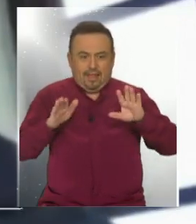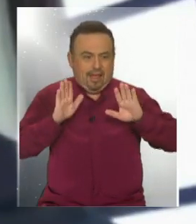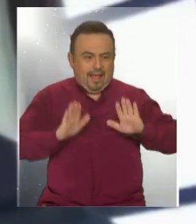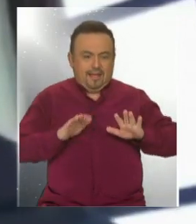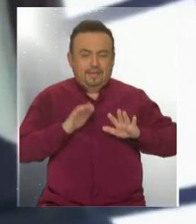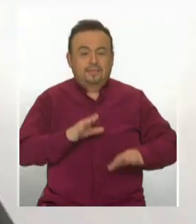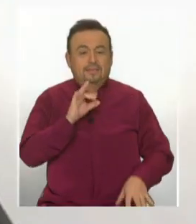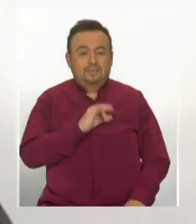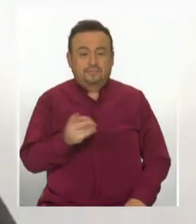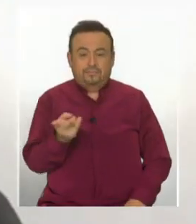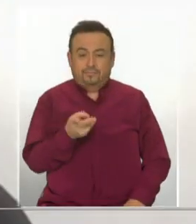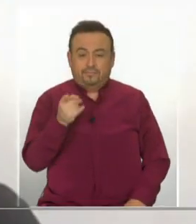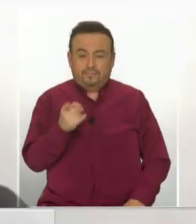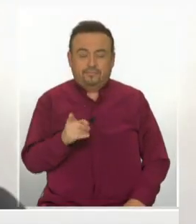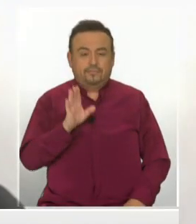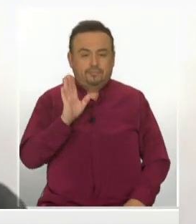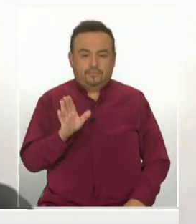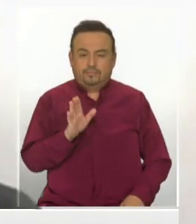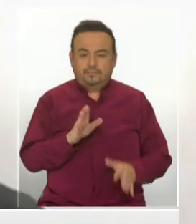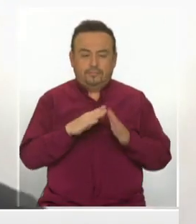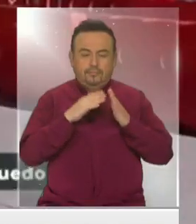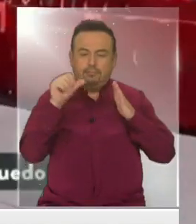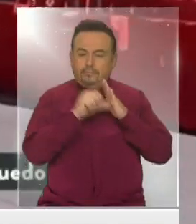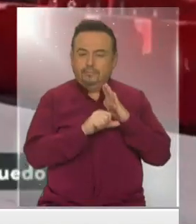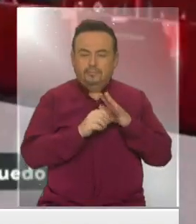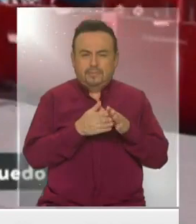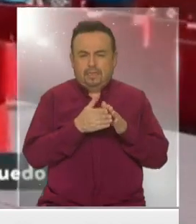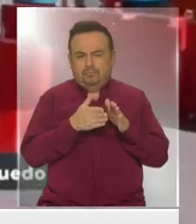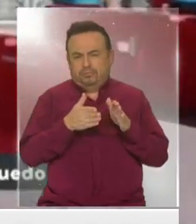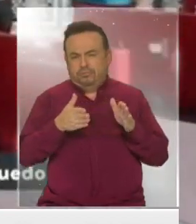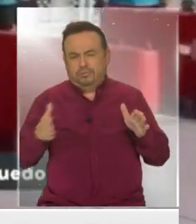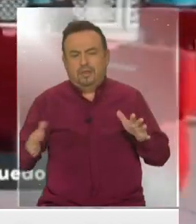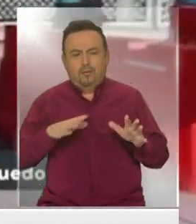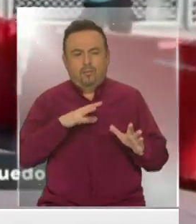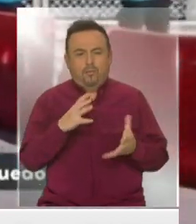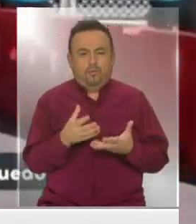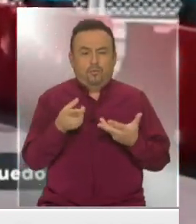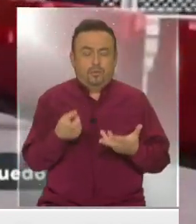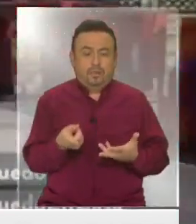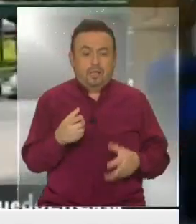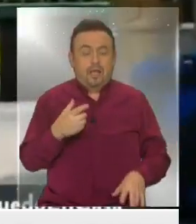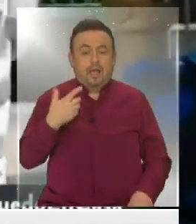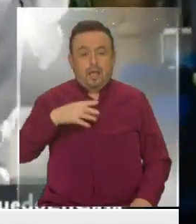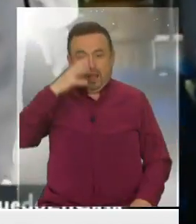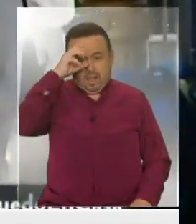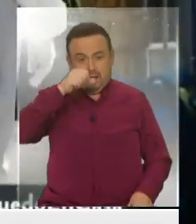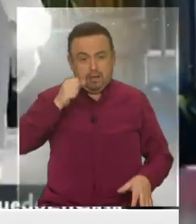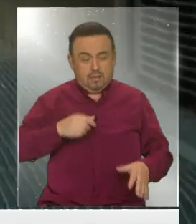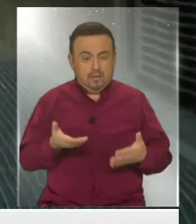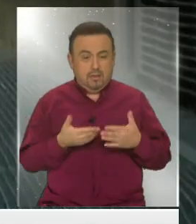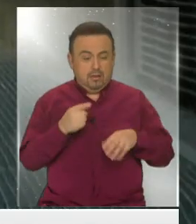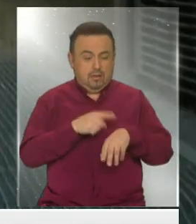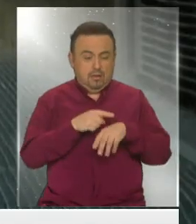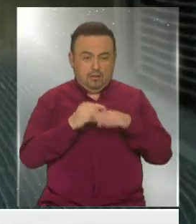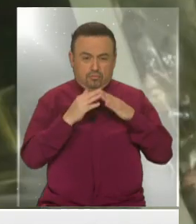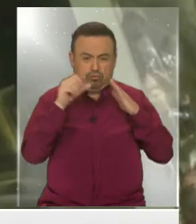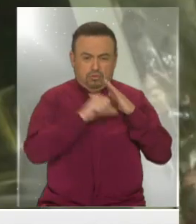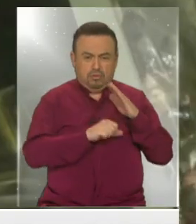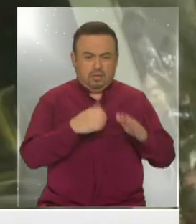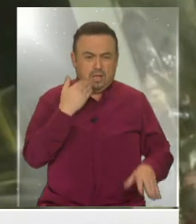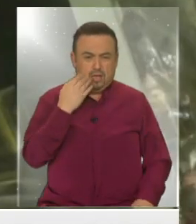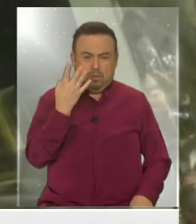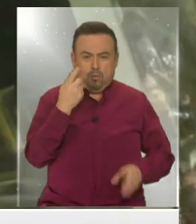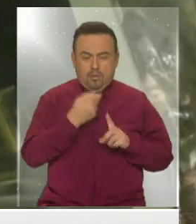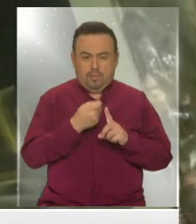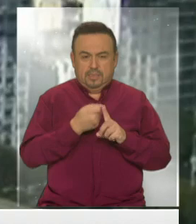estas chilenas son protagonistas de una de las cuarentenas más extensas del mundo argentina comenzó su período de confinamiento hace casi